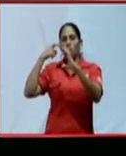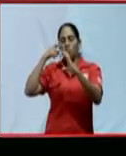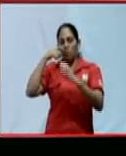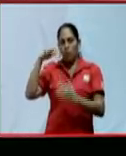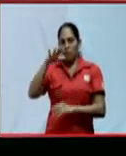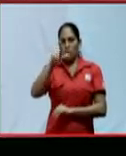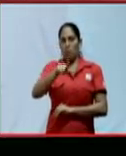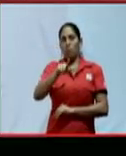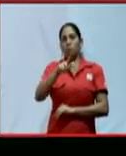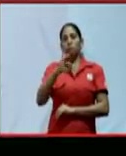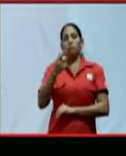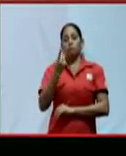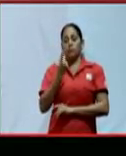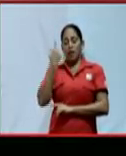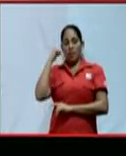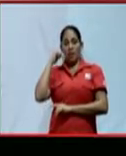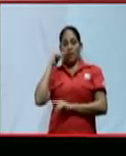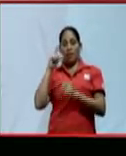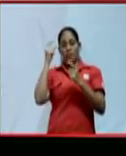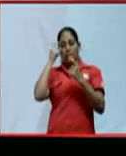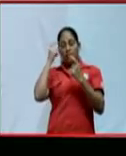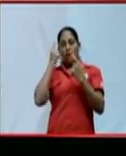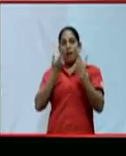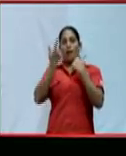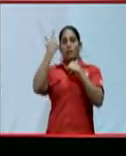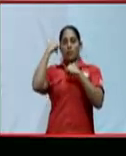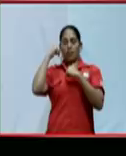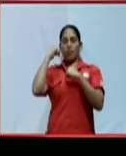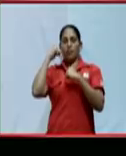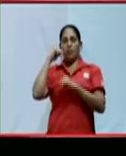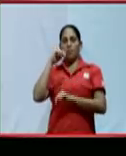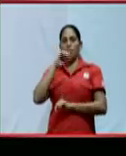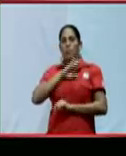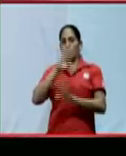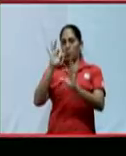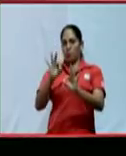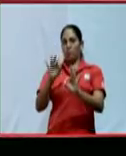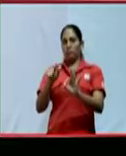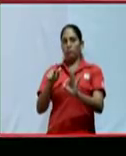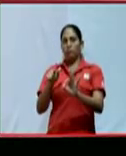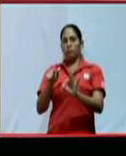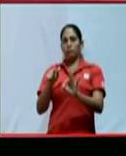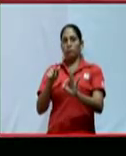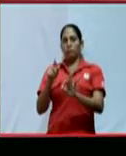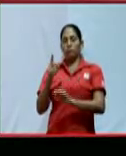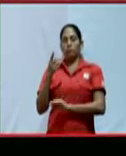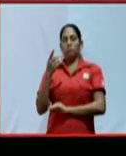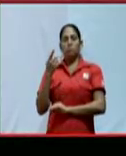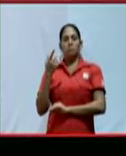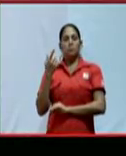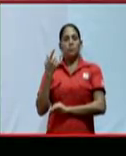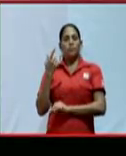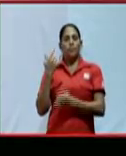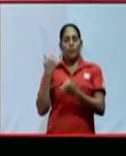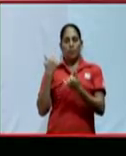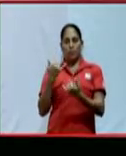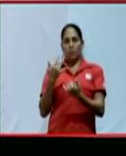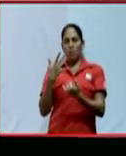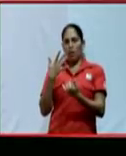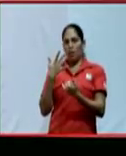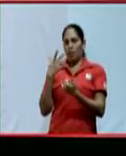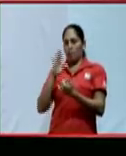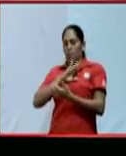con militares activos y personas civil que fungían como culto. Donde se le